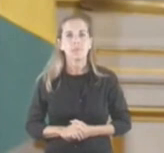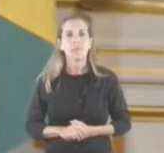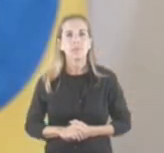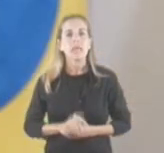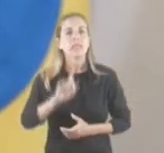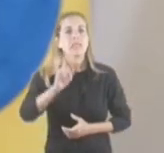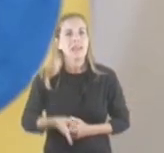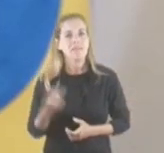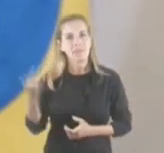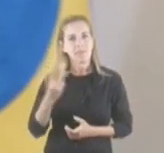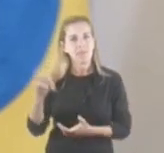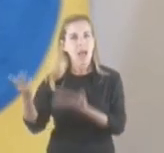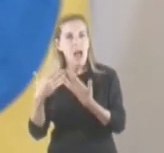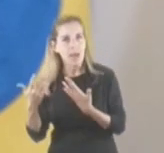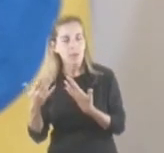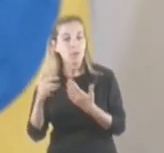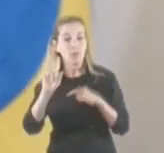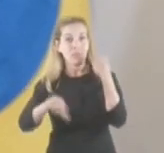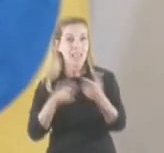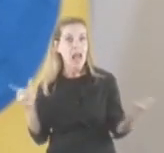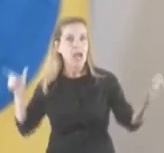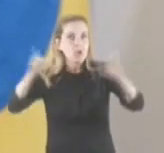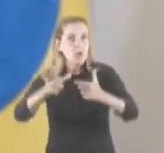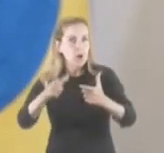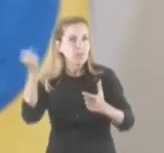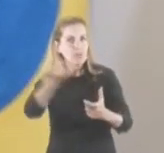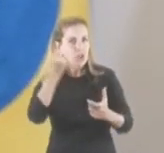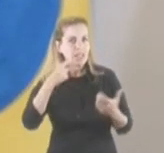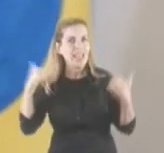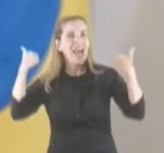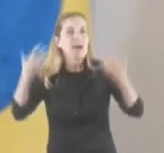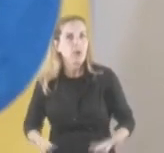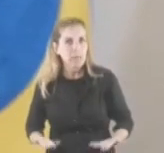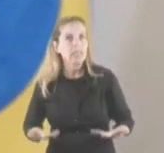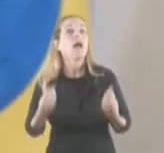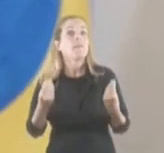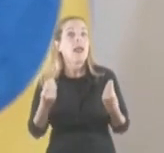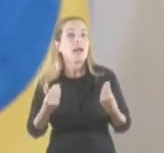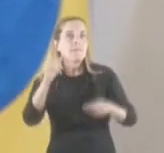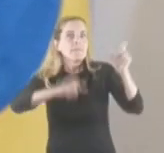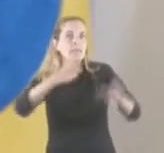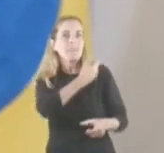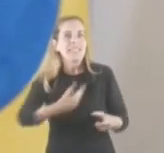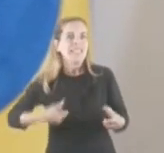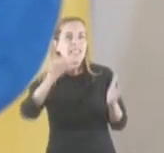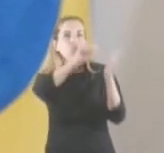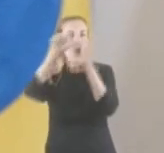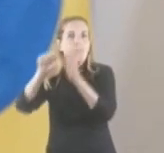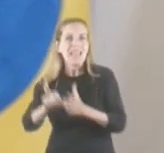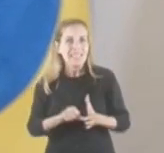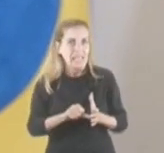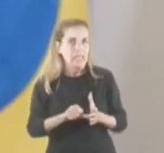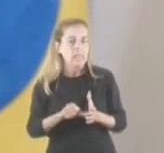Y hemos hablado también de aprovechar la reunión de mañana para escucharnos a todos los líderes del continente en la reunión de CELAC, siempre